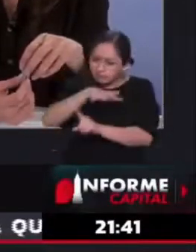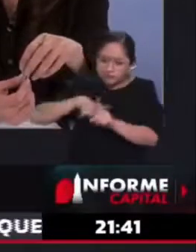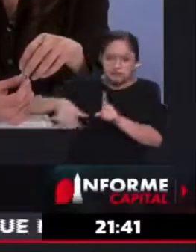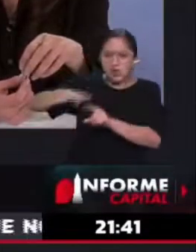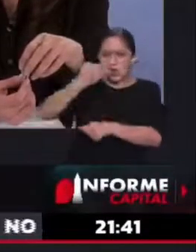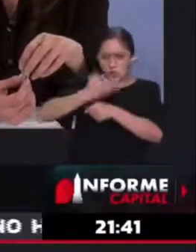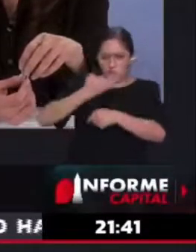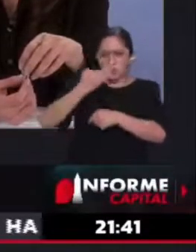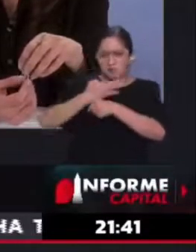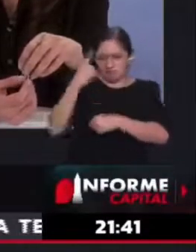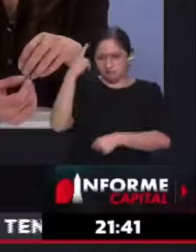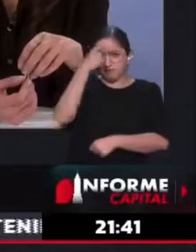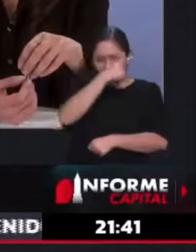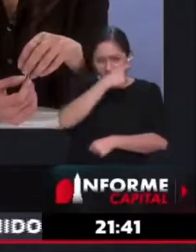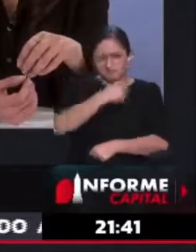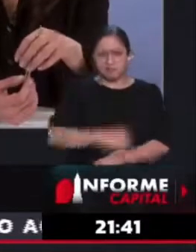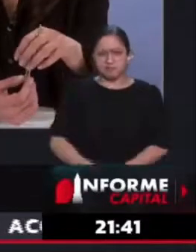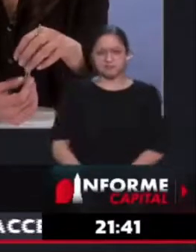estamos realmente viviendo.